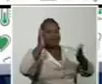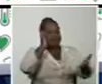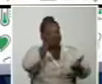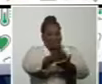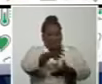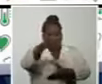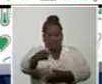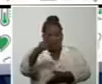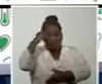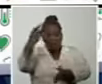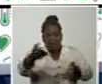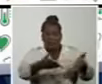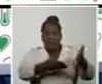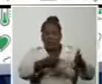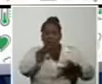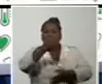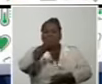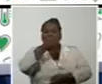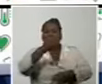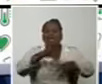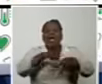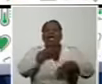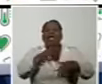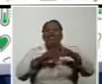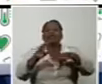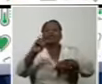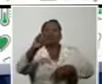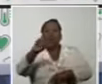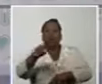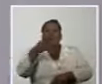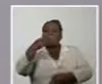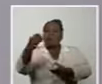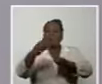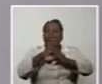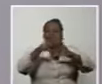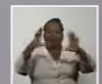Amec Velázquez, nuestro moderador. Muy buenos días a ambos, amigos. Adelante.